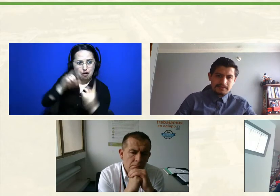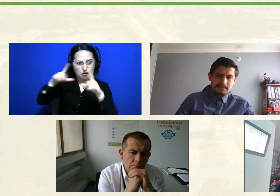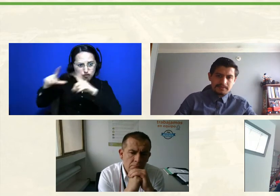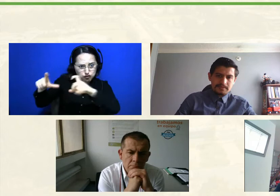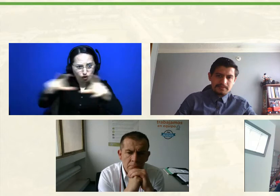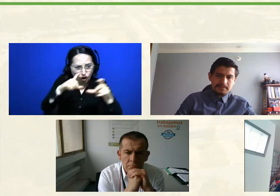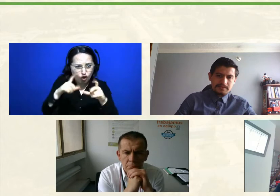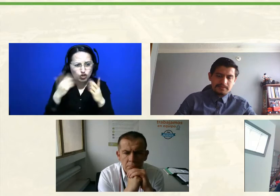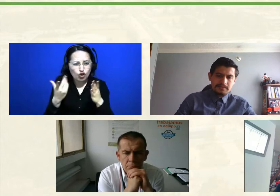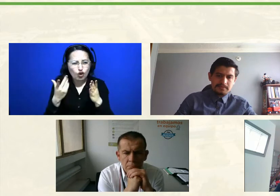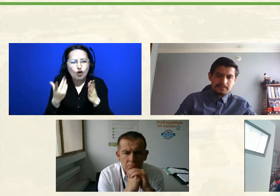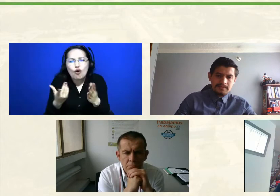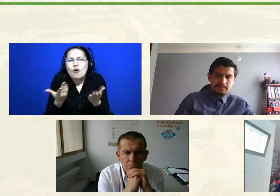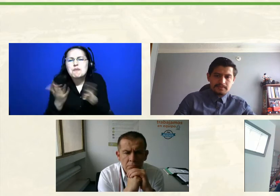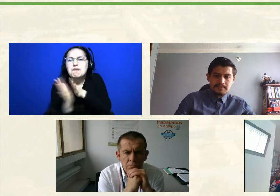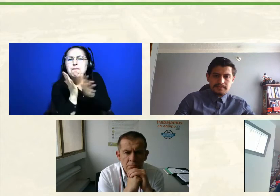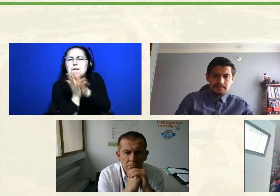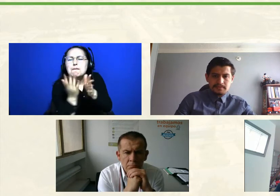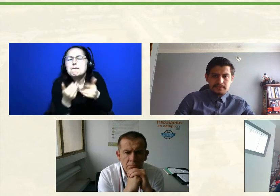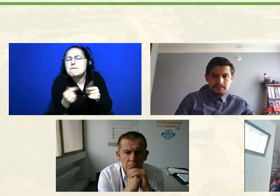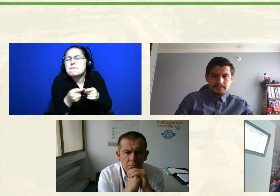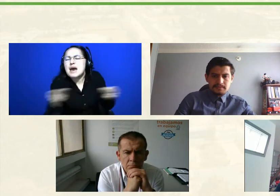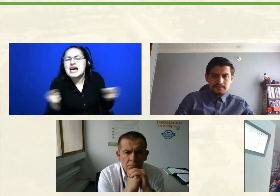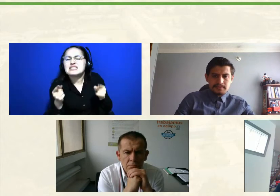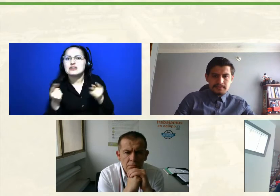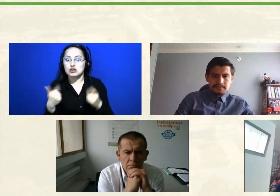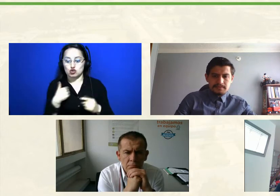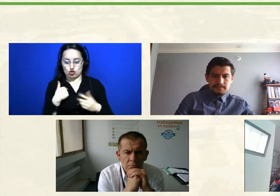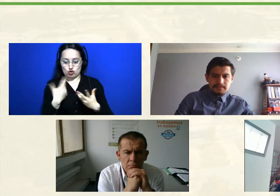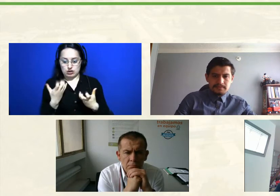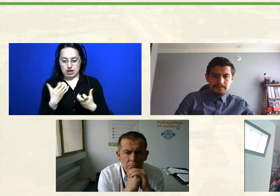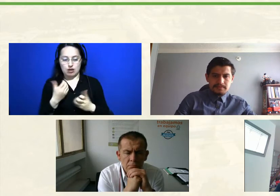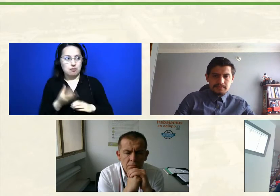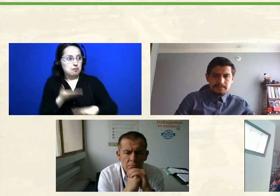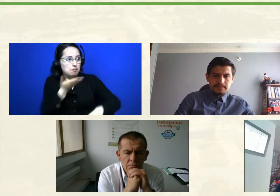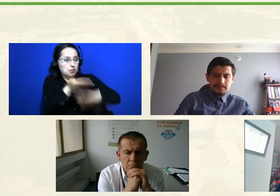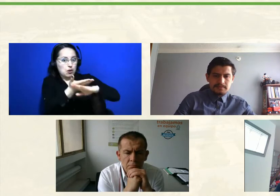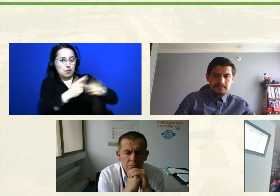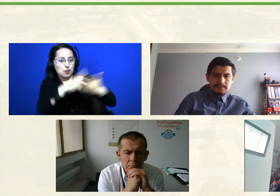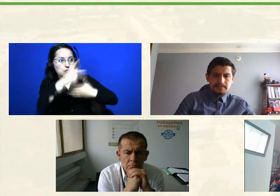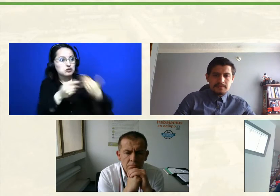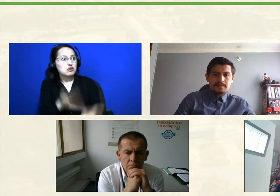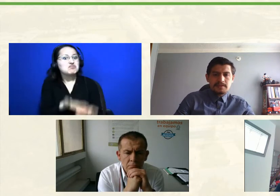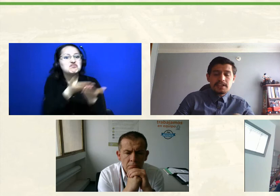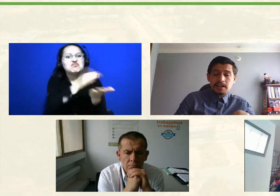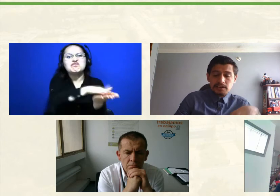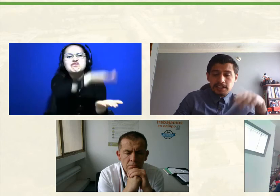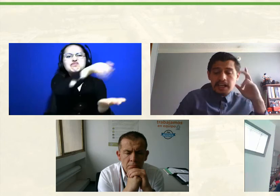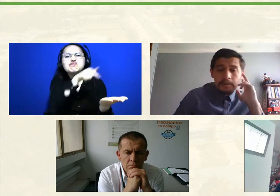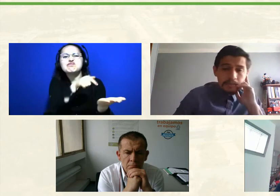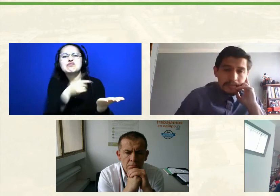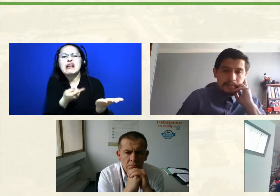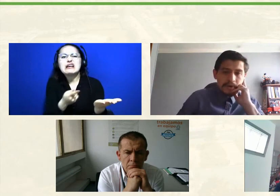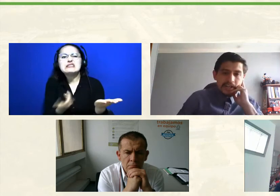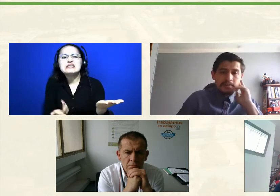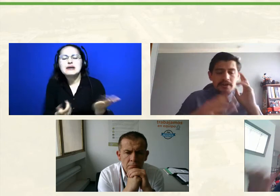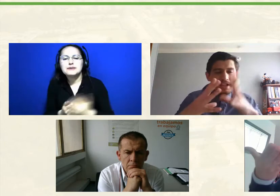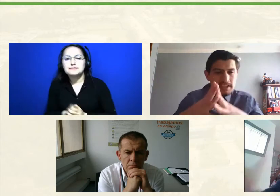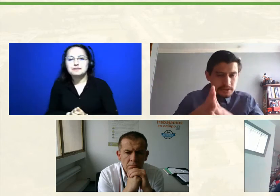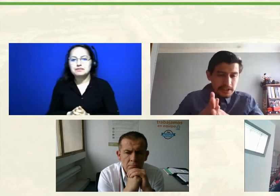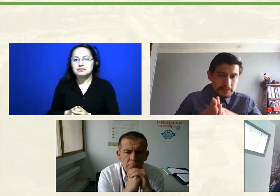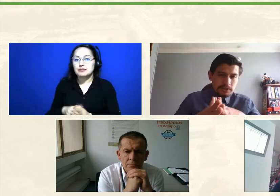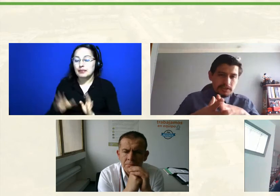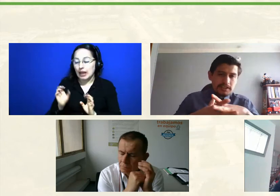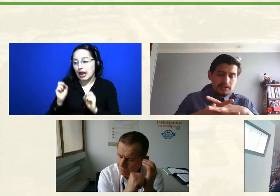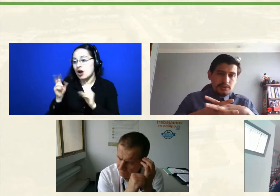de información la comunidad o la persona natural debe erradicar para un proyecto? Sí, claro que Pues sí. Por ejemplo, en el